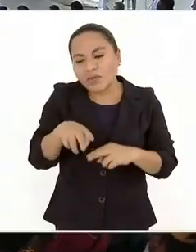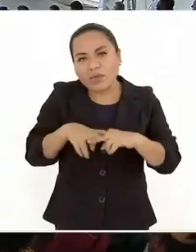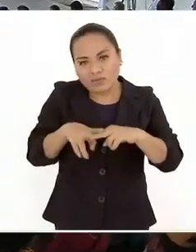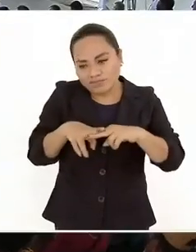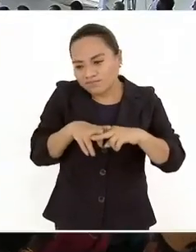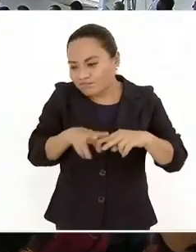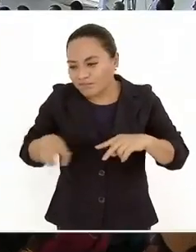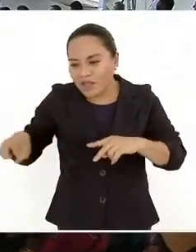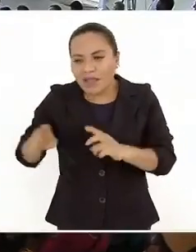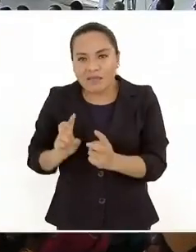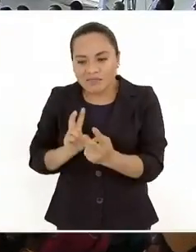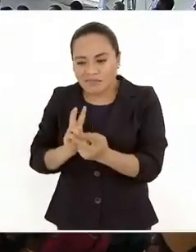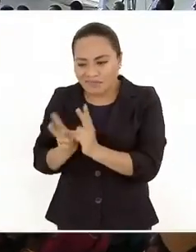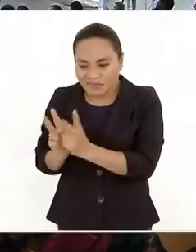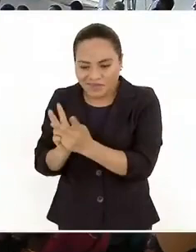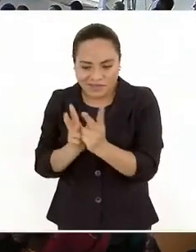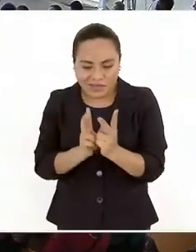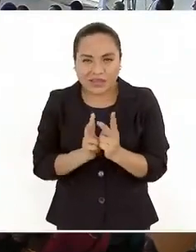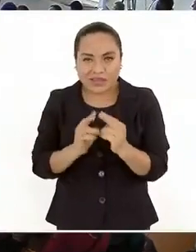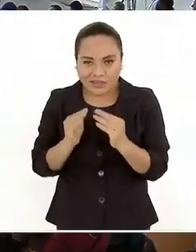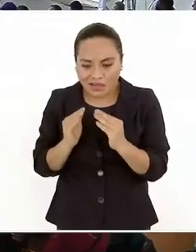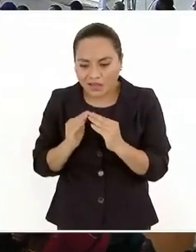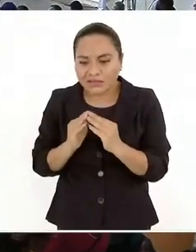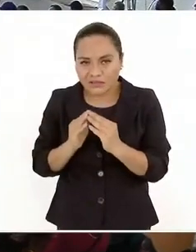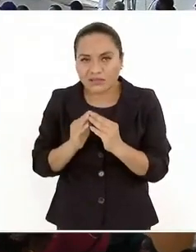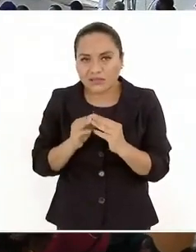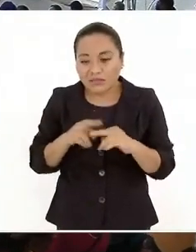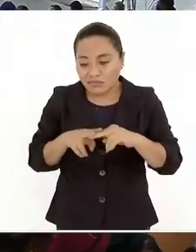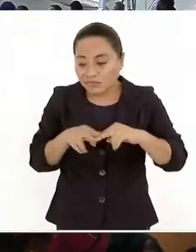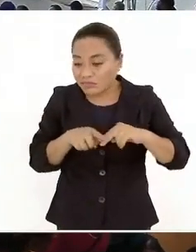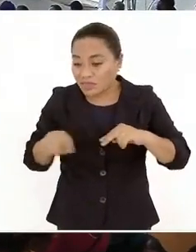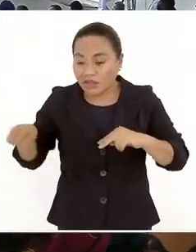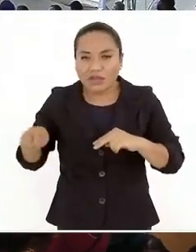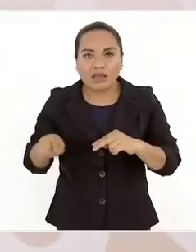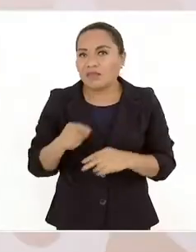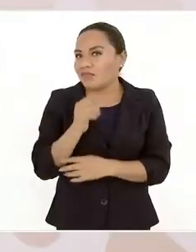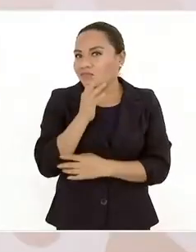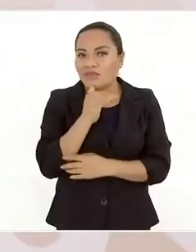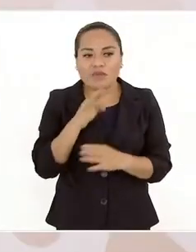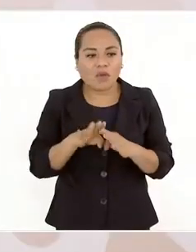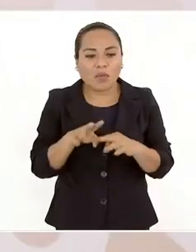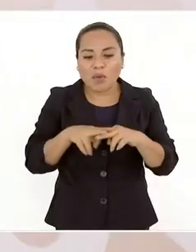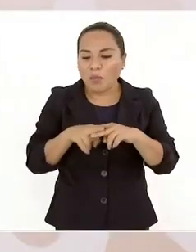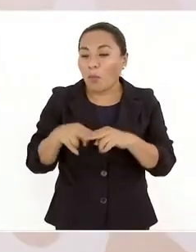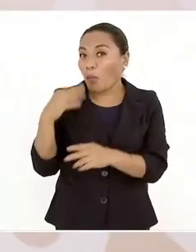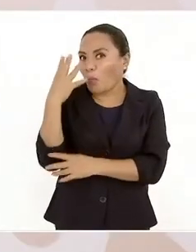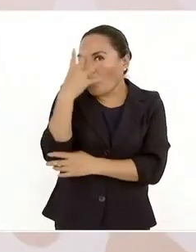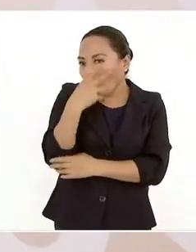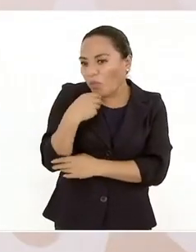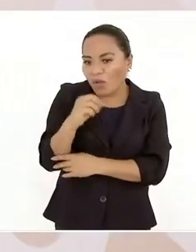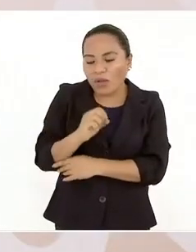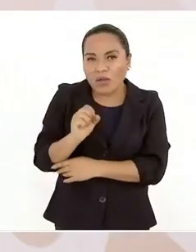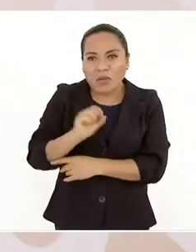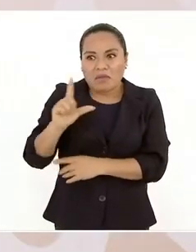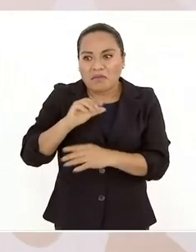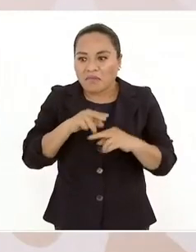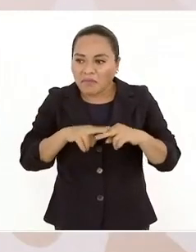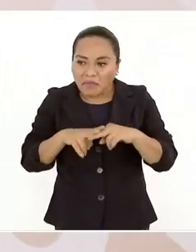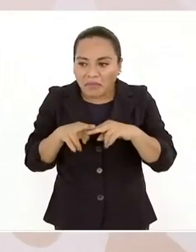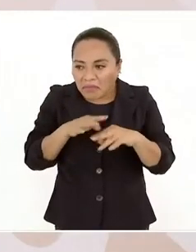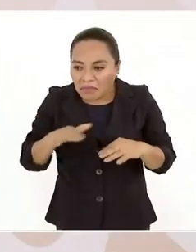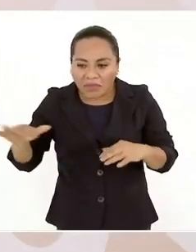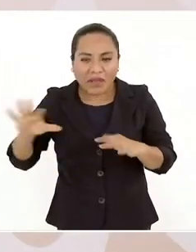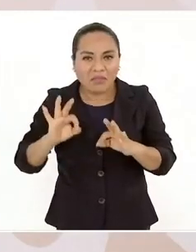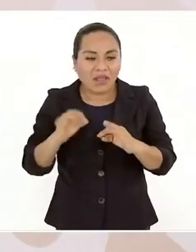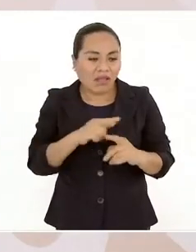que no podemos tener un nuevo tren muy bonito, las casas también pues remodeladas,